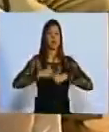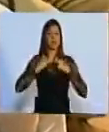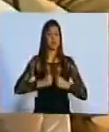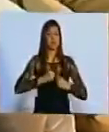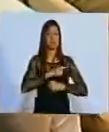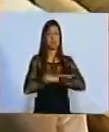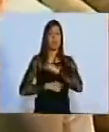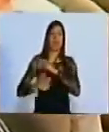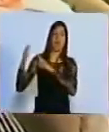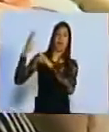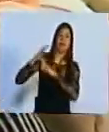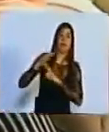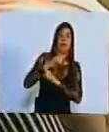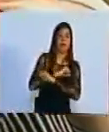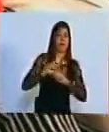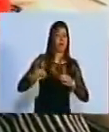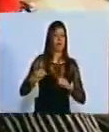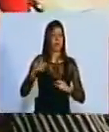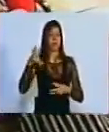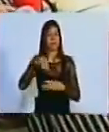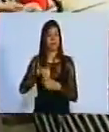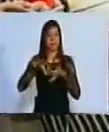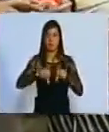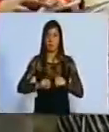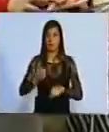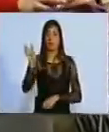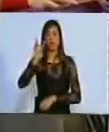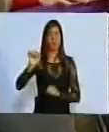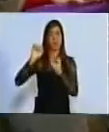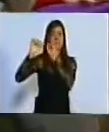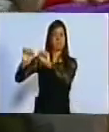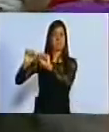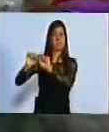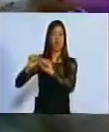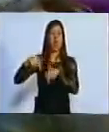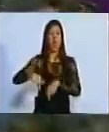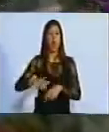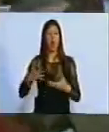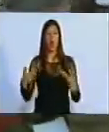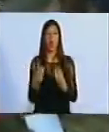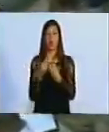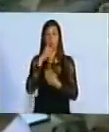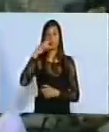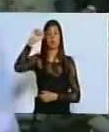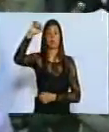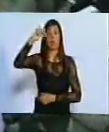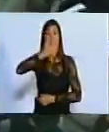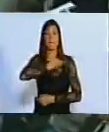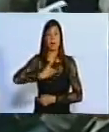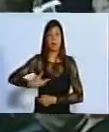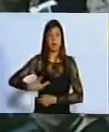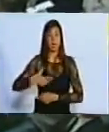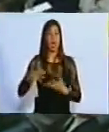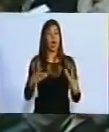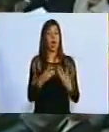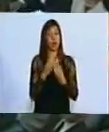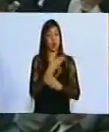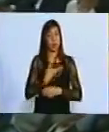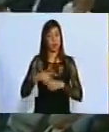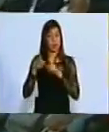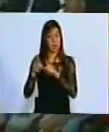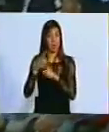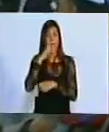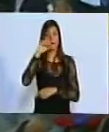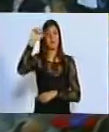poder pasar sobre el territorio venezolano. Y que hoy, junto a un presidente Nicolás Maduro, junto a un presidente obrero,